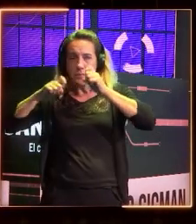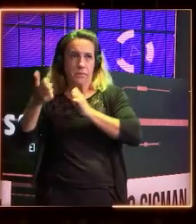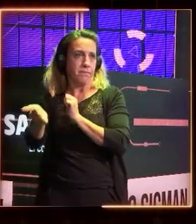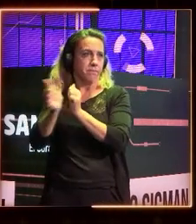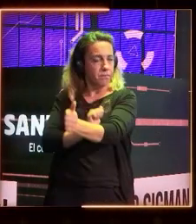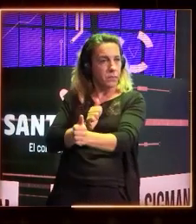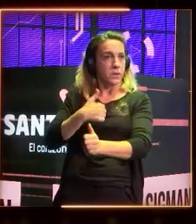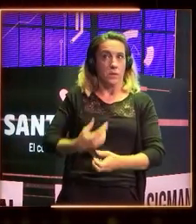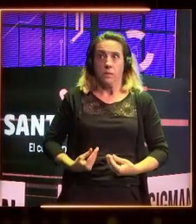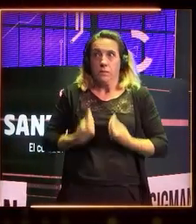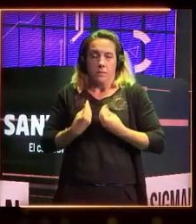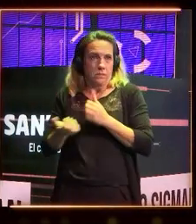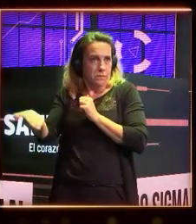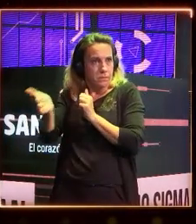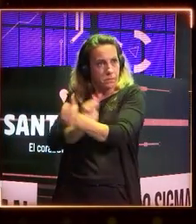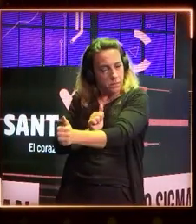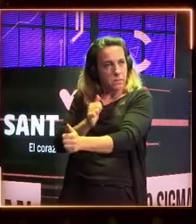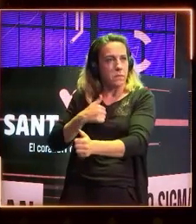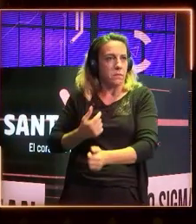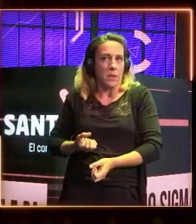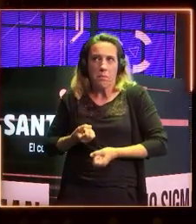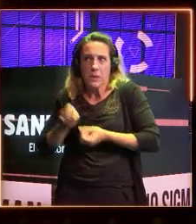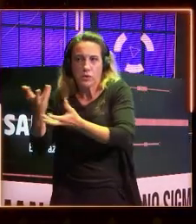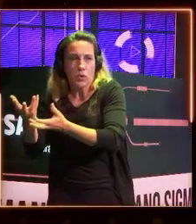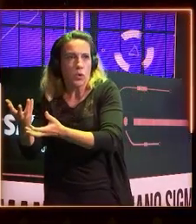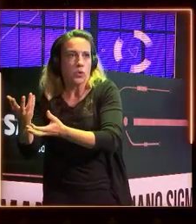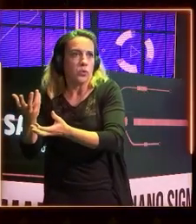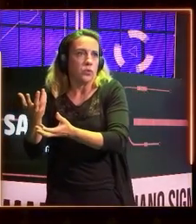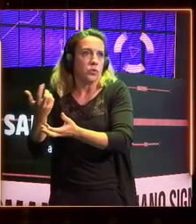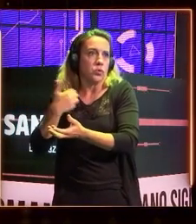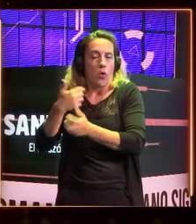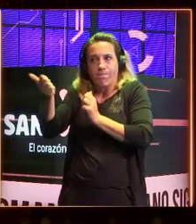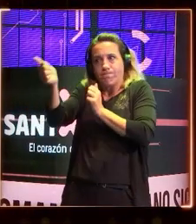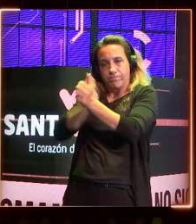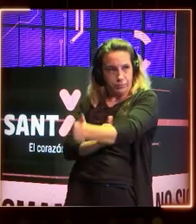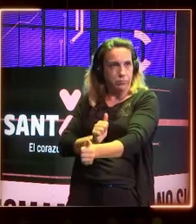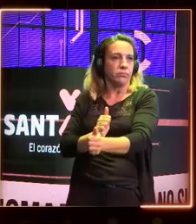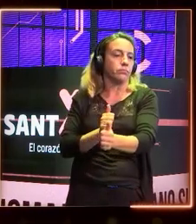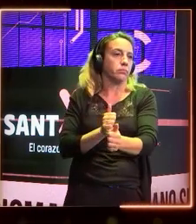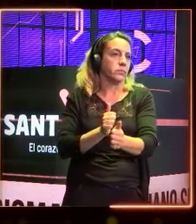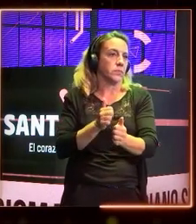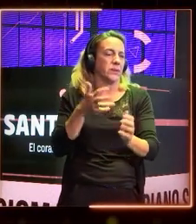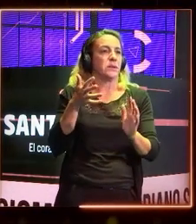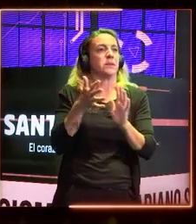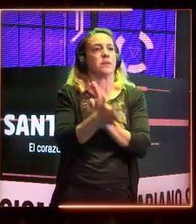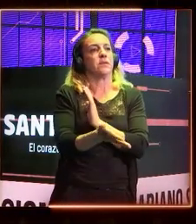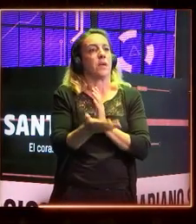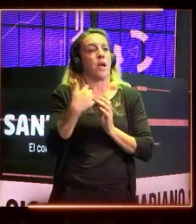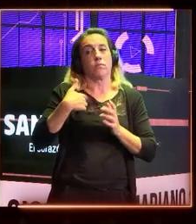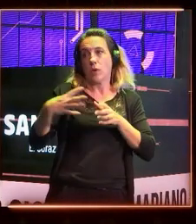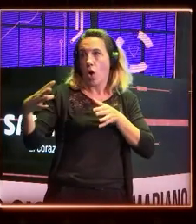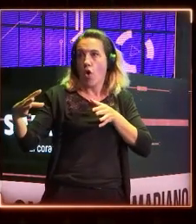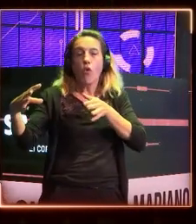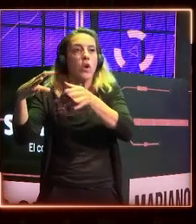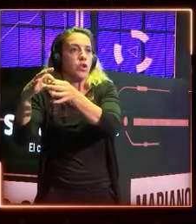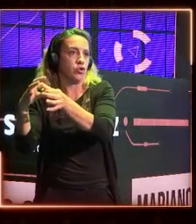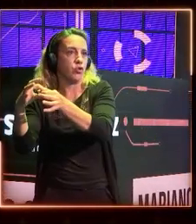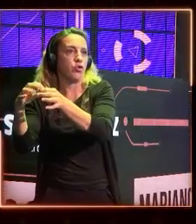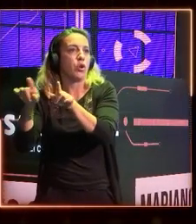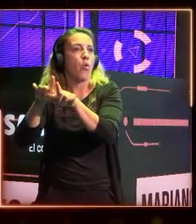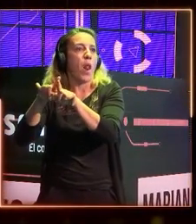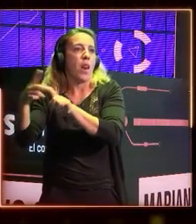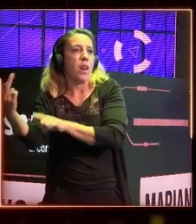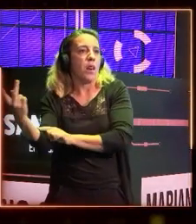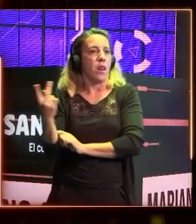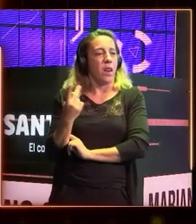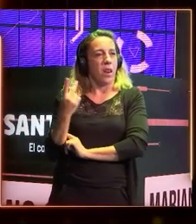te asustas yoo algo que exprese o que denote que estoy registrando ese susto eso genera esa conexión de un buen baile en este caso